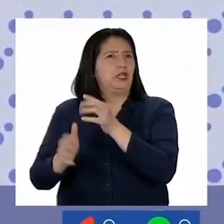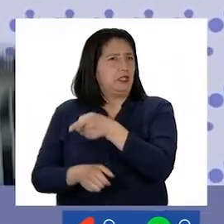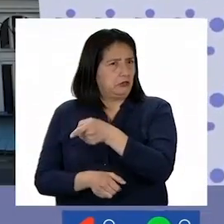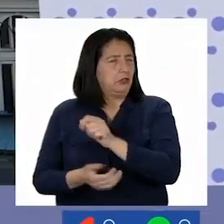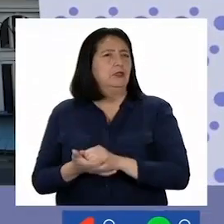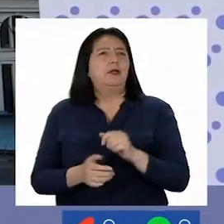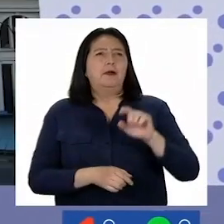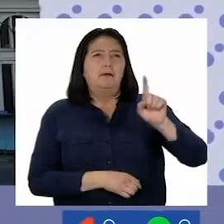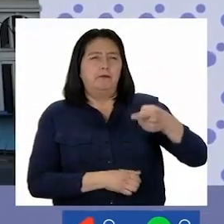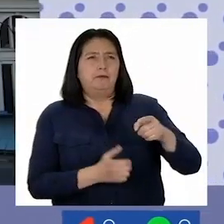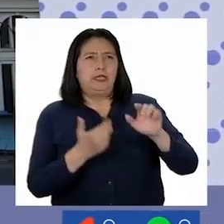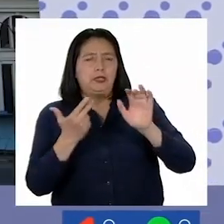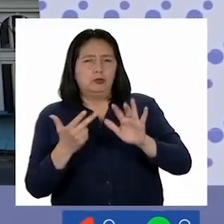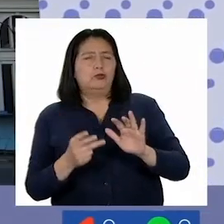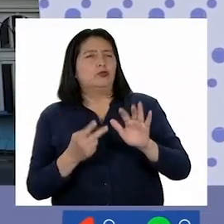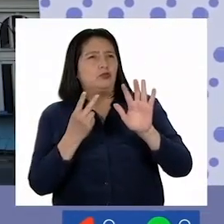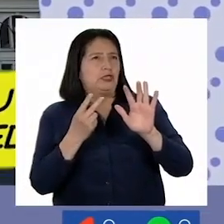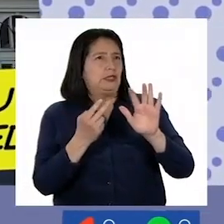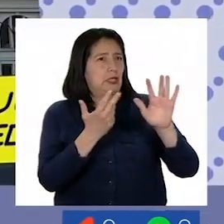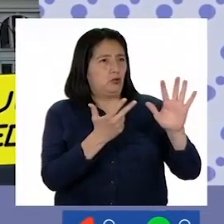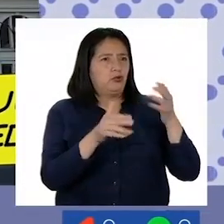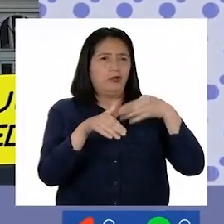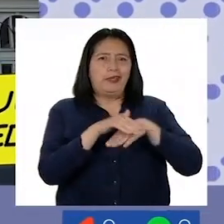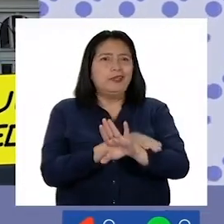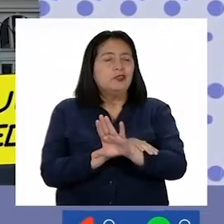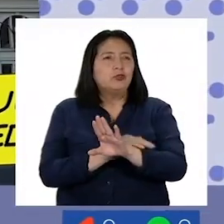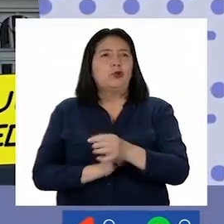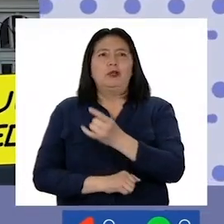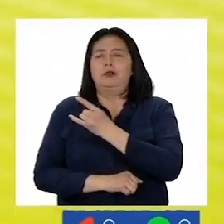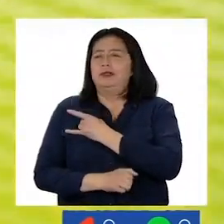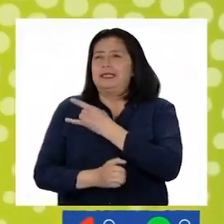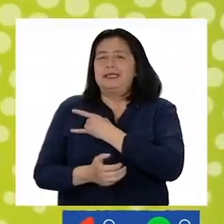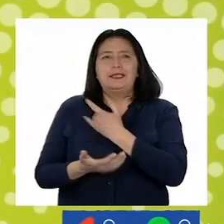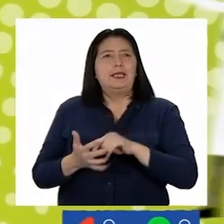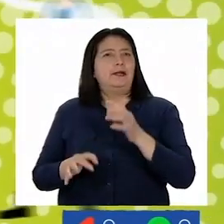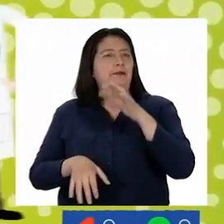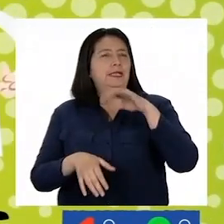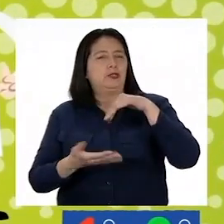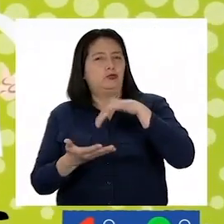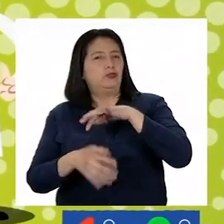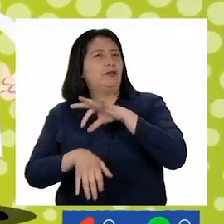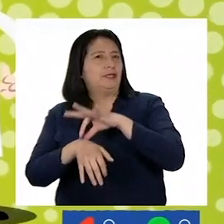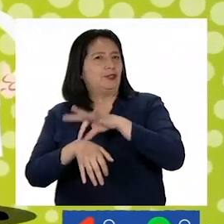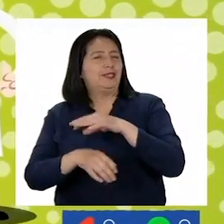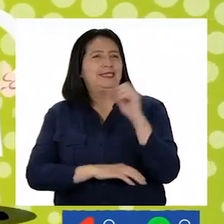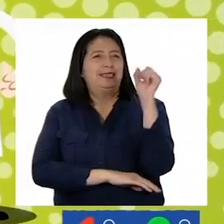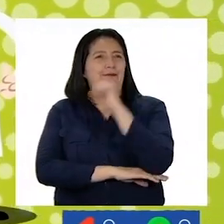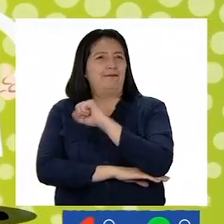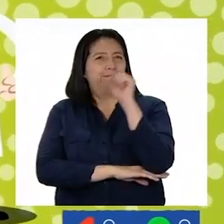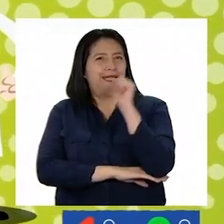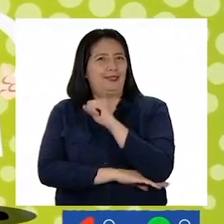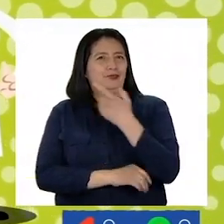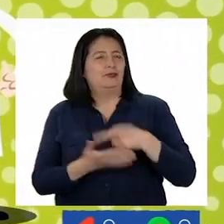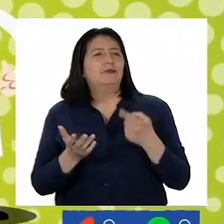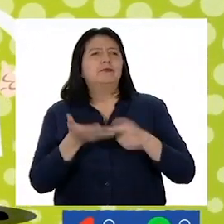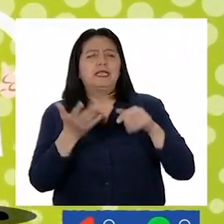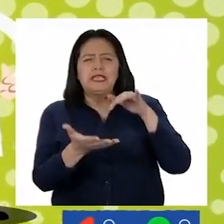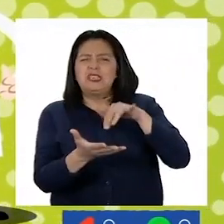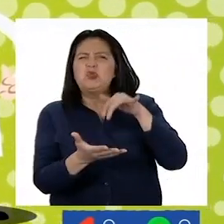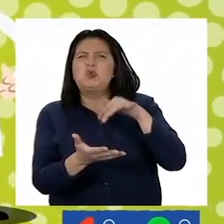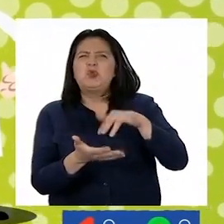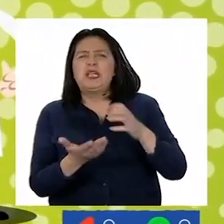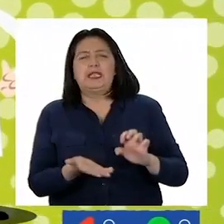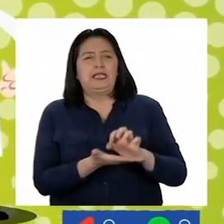En 1878 ingresó a la Facultad de Medicina de la Universidad Mayor de San Marcos para cursar